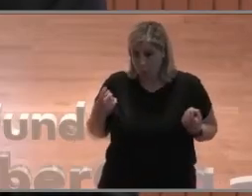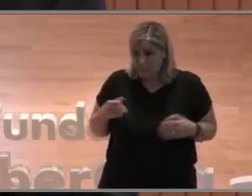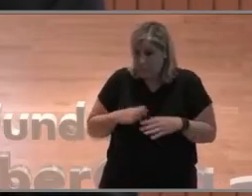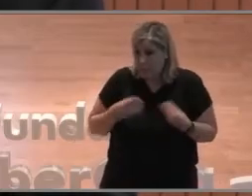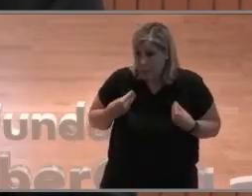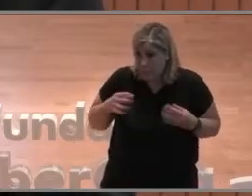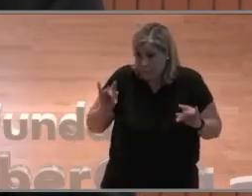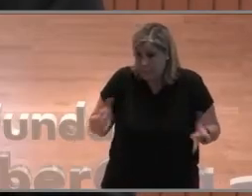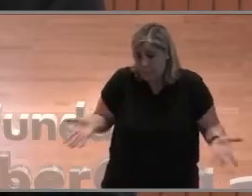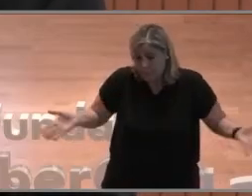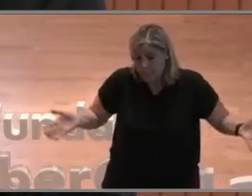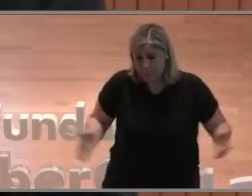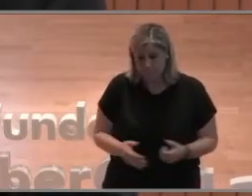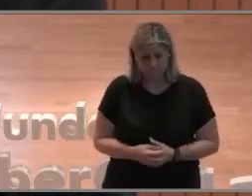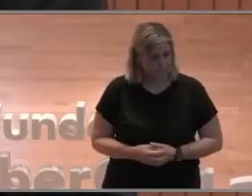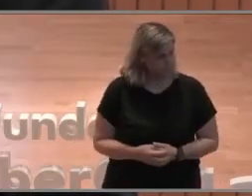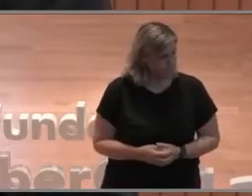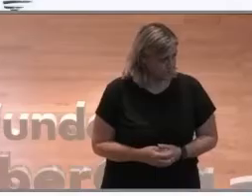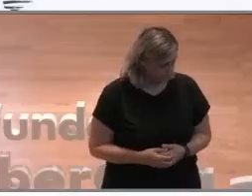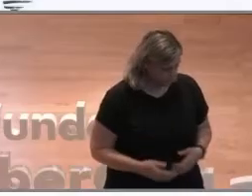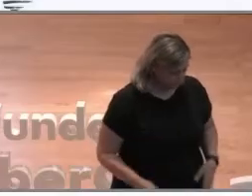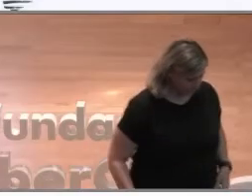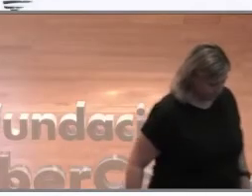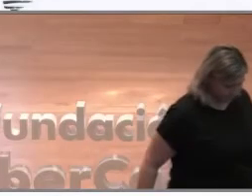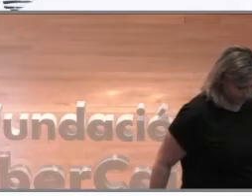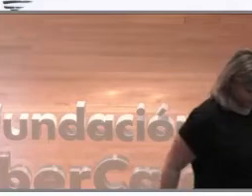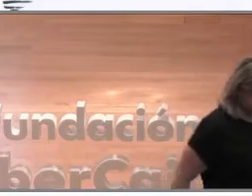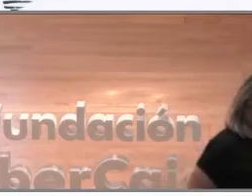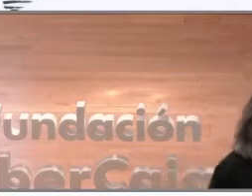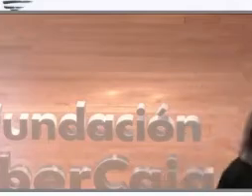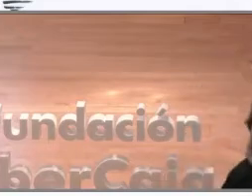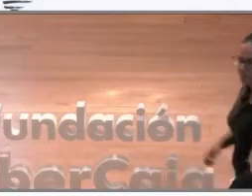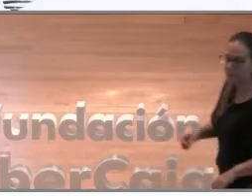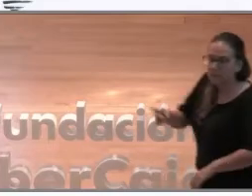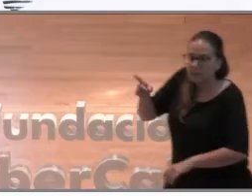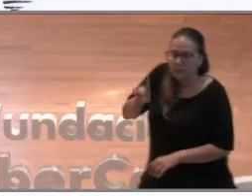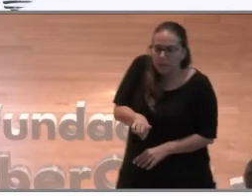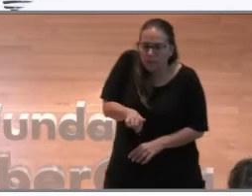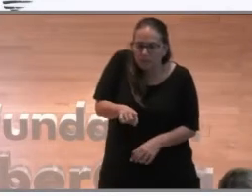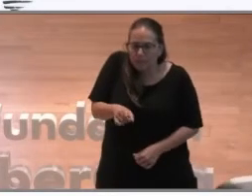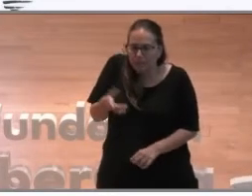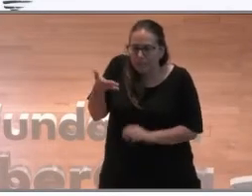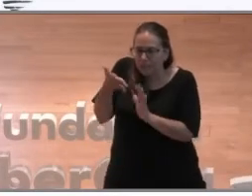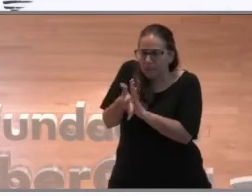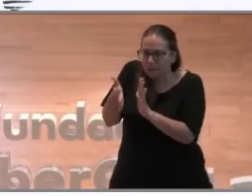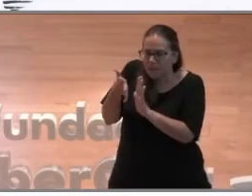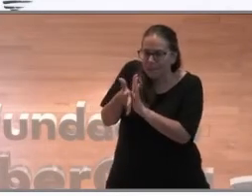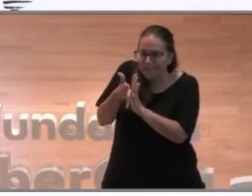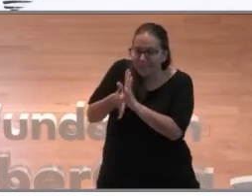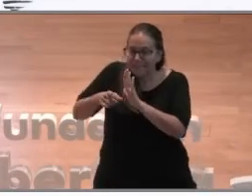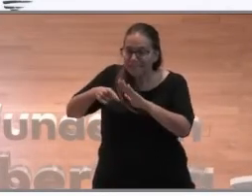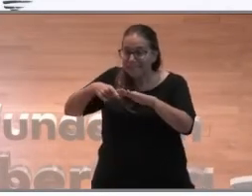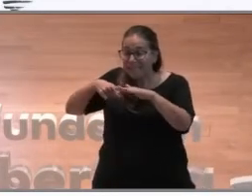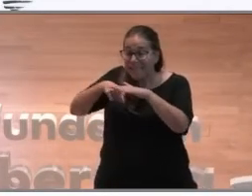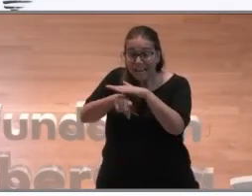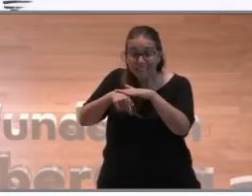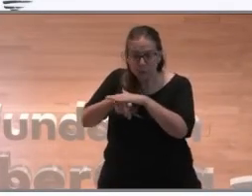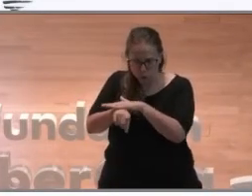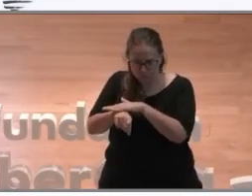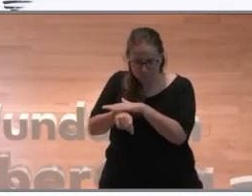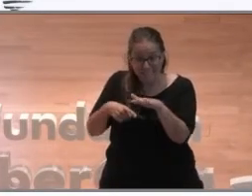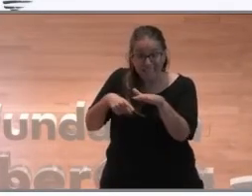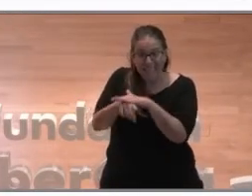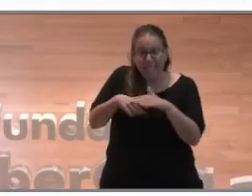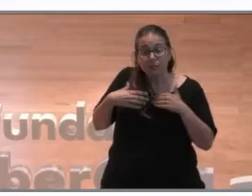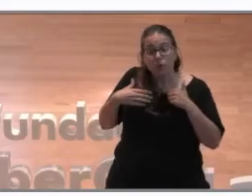vivir. Y también aquí voy a hablar un poquito de gestión, ¿no? La gestión sanitaria para